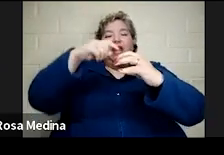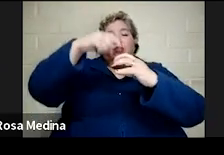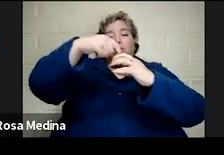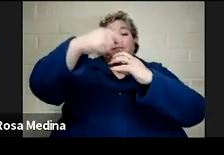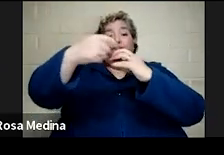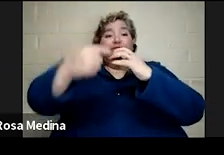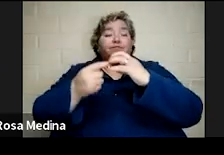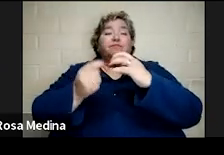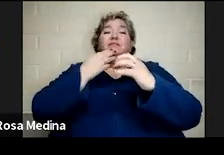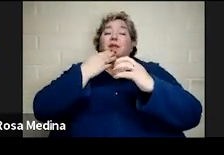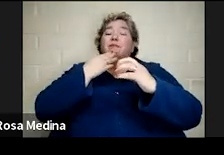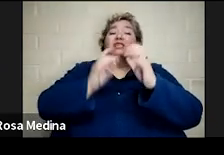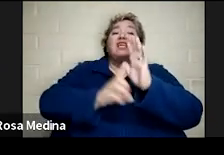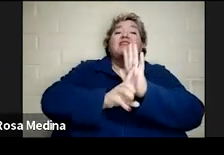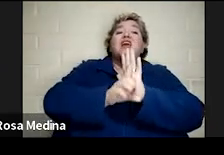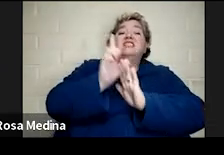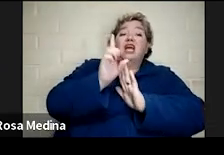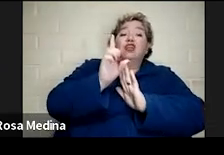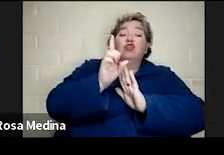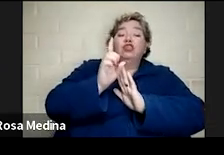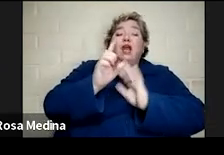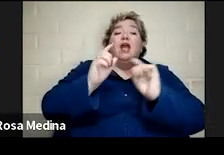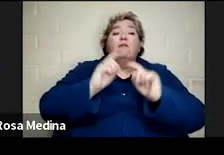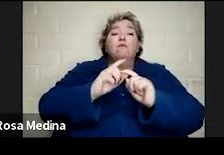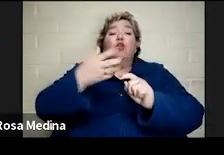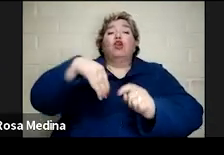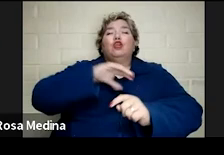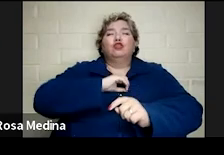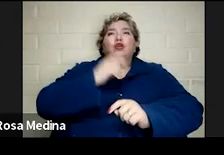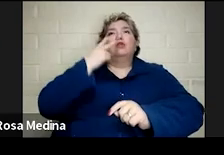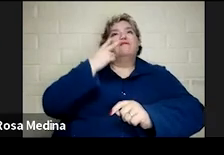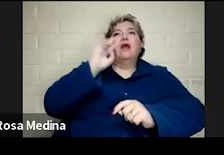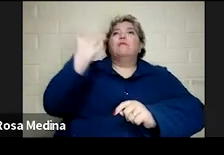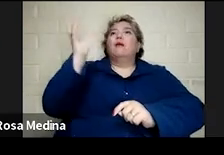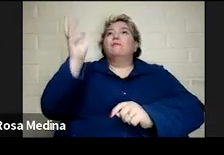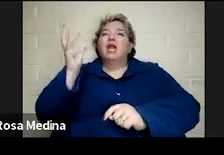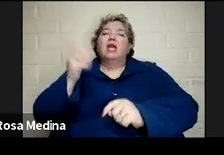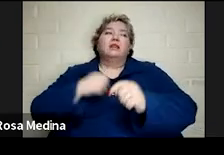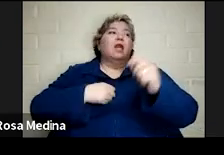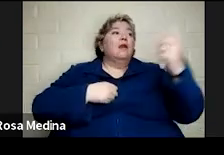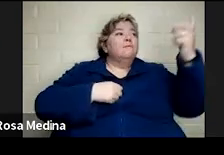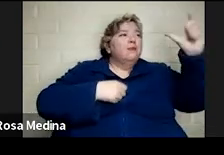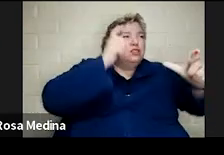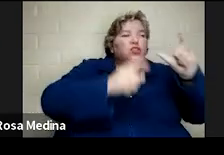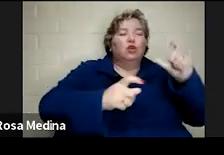y que también se van desarrollando por las influencias que tenemos del ambiente, de las otras personas y bueno, y de como nuestra